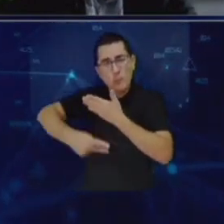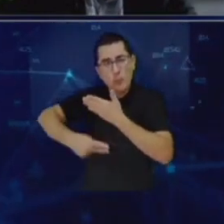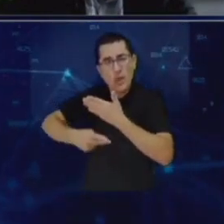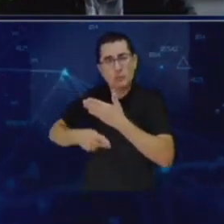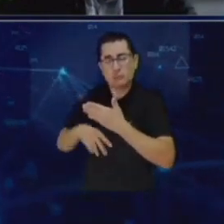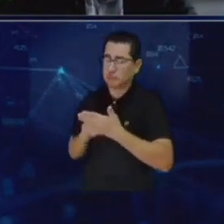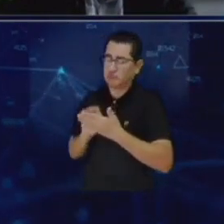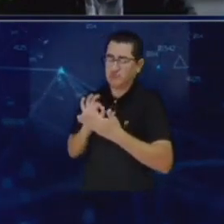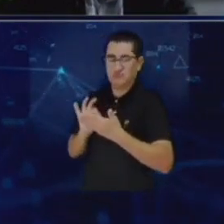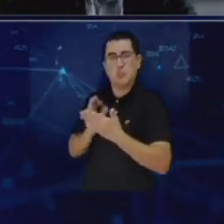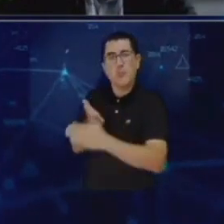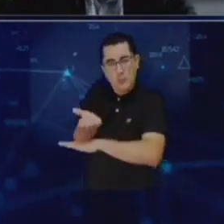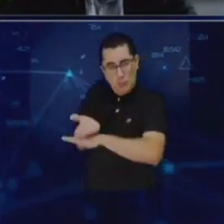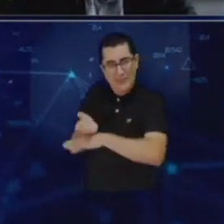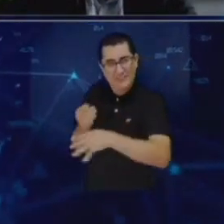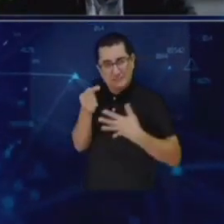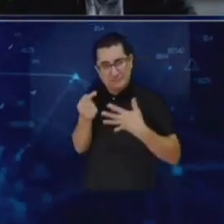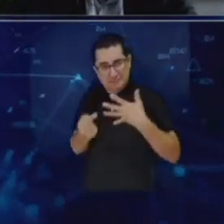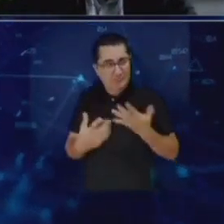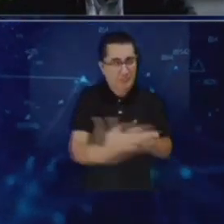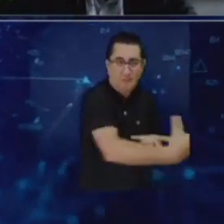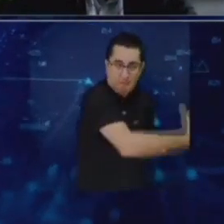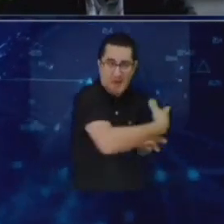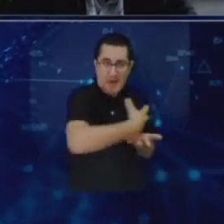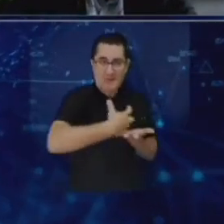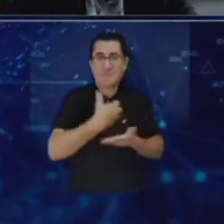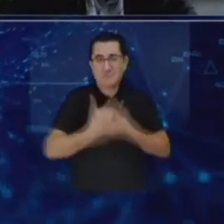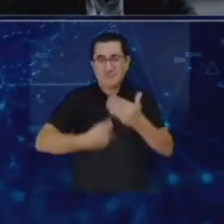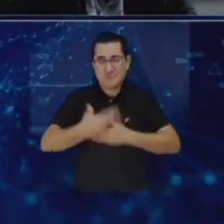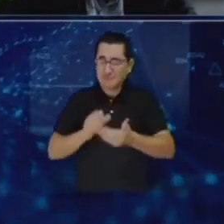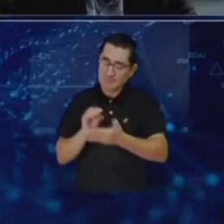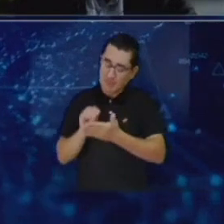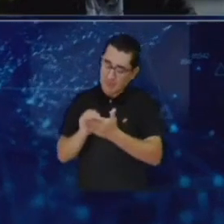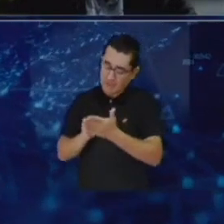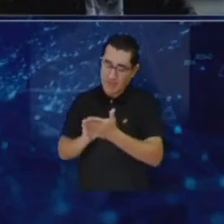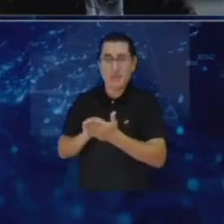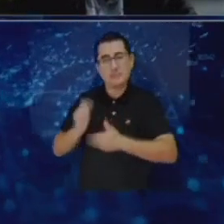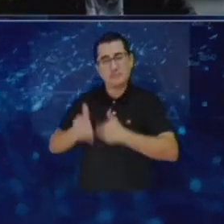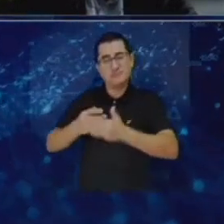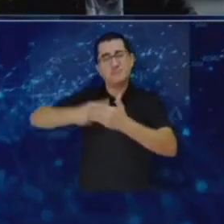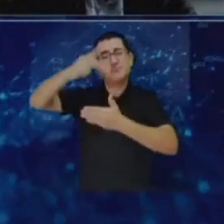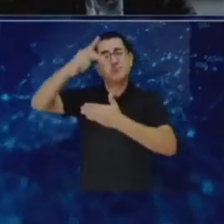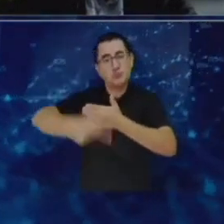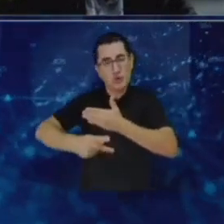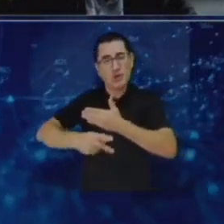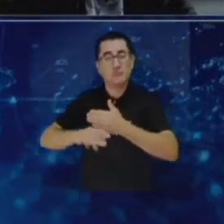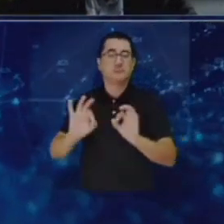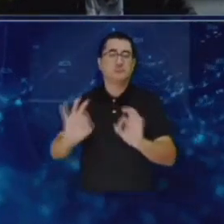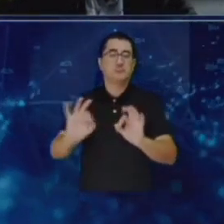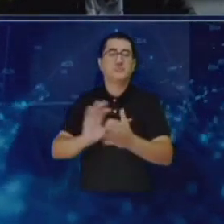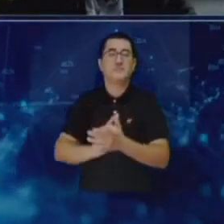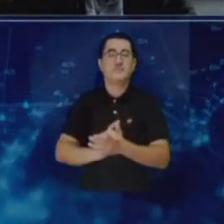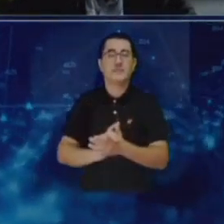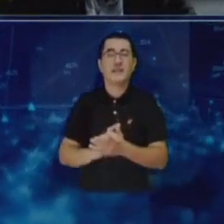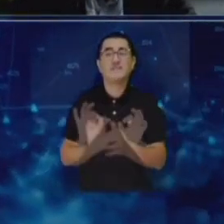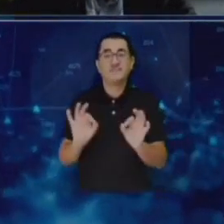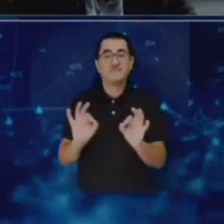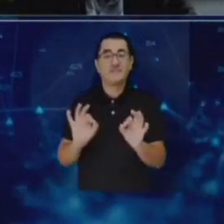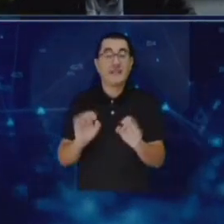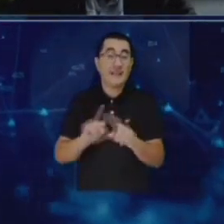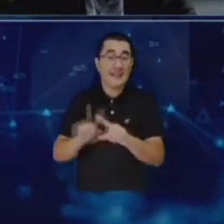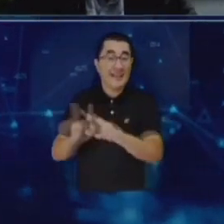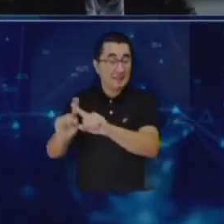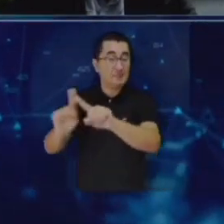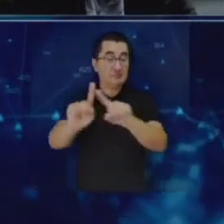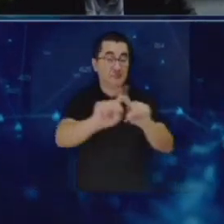proyecto contiene al menos el apoyo, la suscripción de 6 administraciones de la CITEL, se convierte